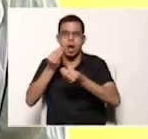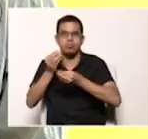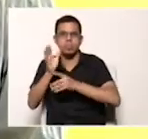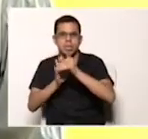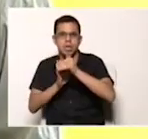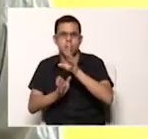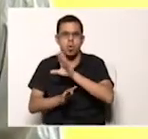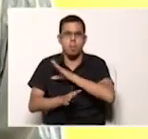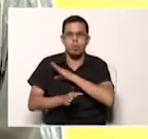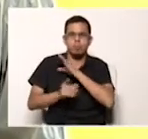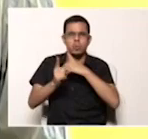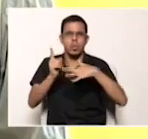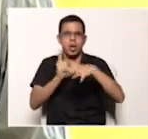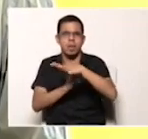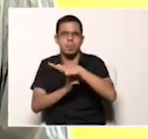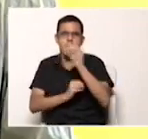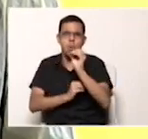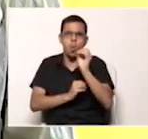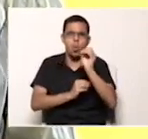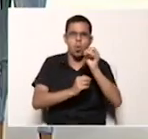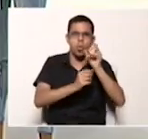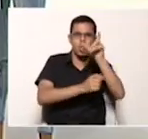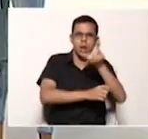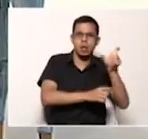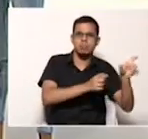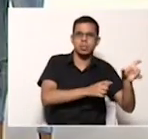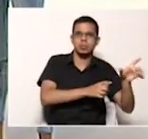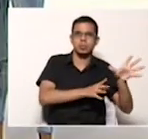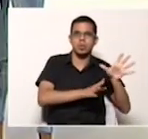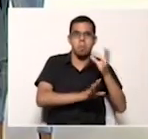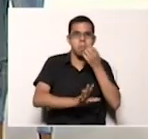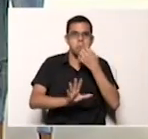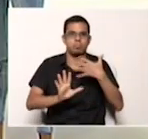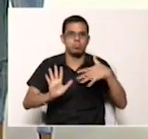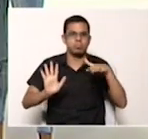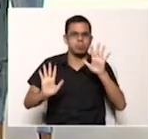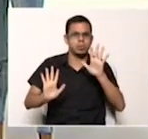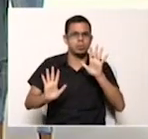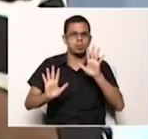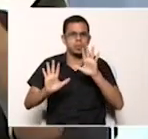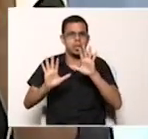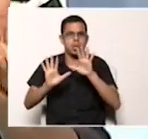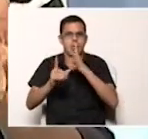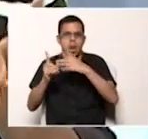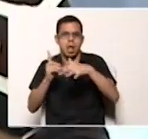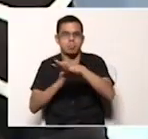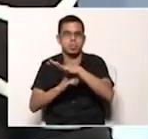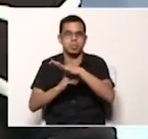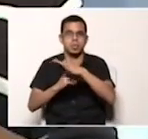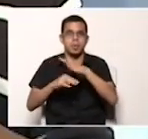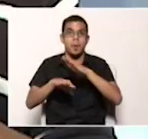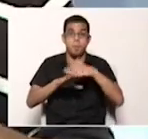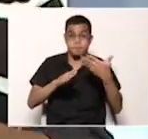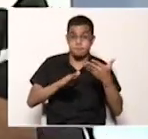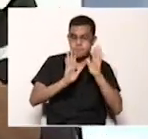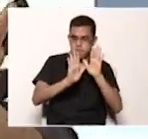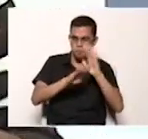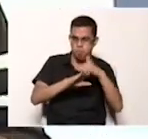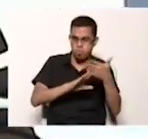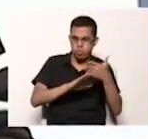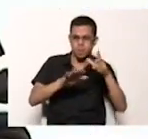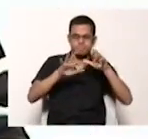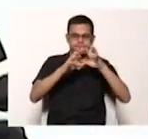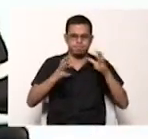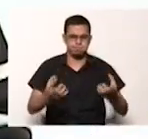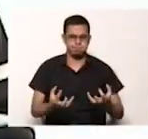ya parece una acción cotidiana del ambiente desde hace un tiempo para acá. Fíjate que el calentamiento global no es más que, es un